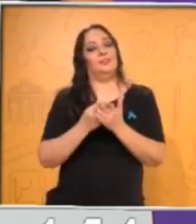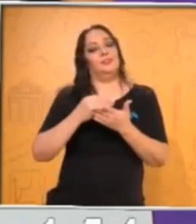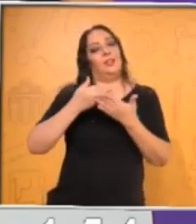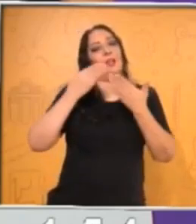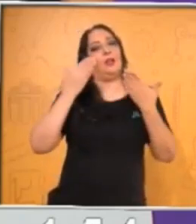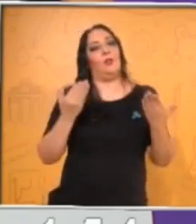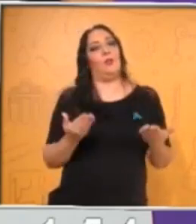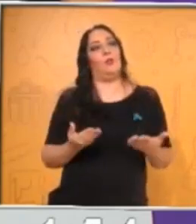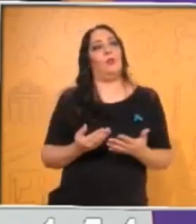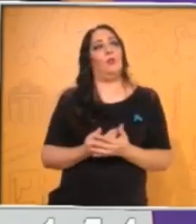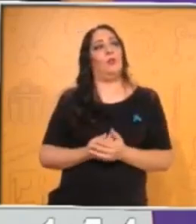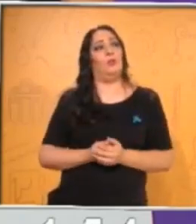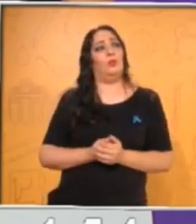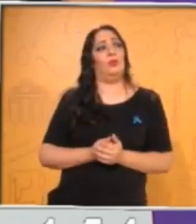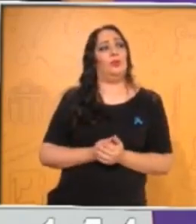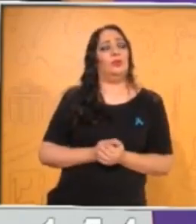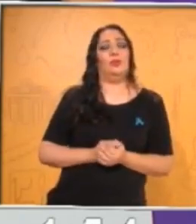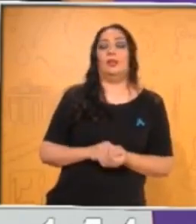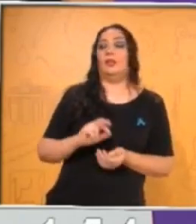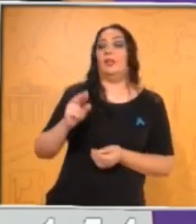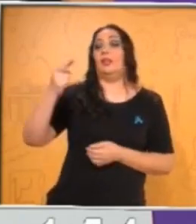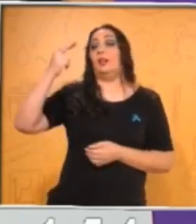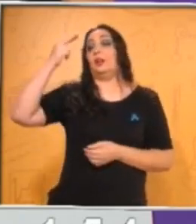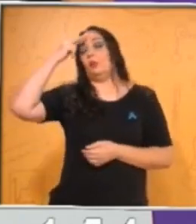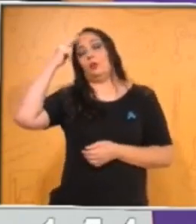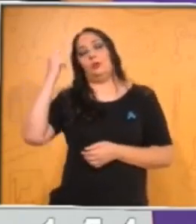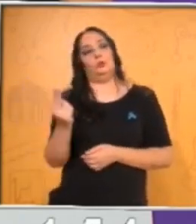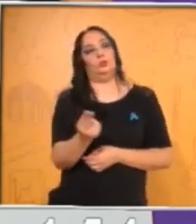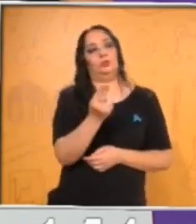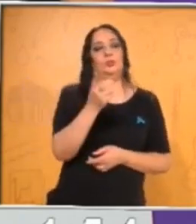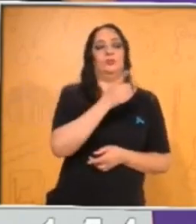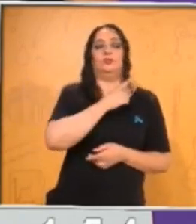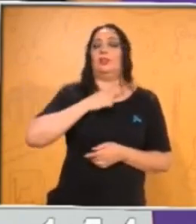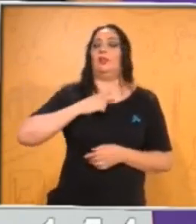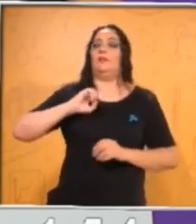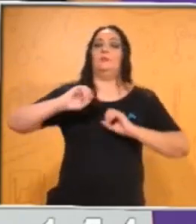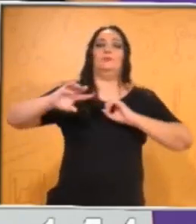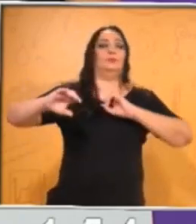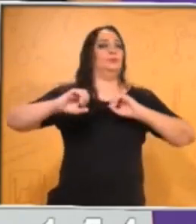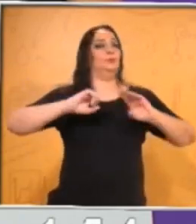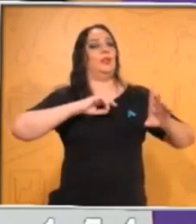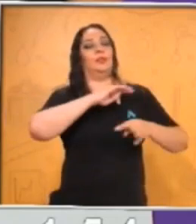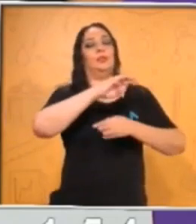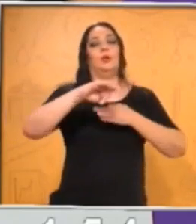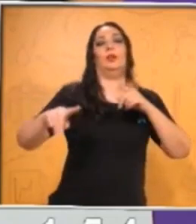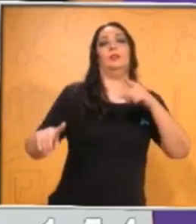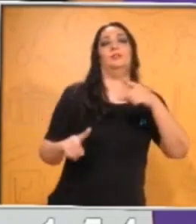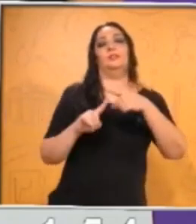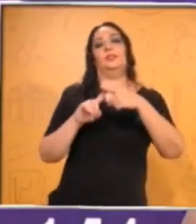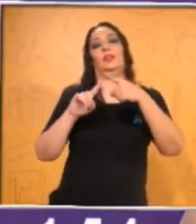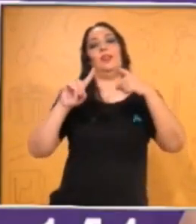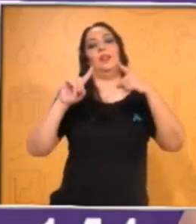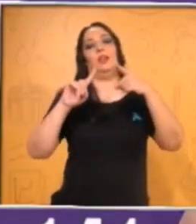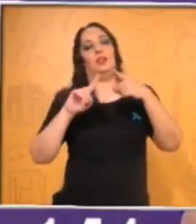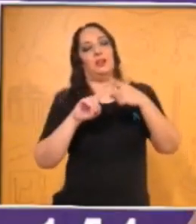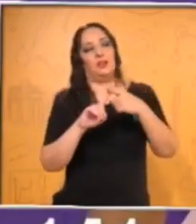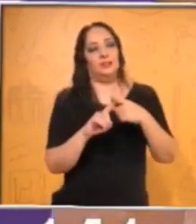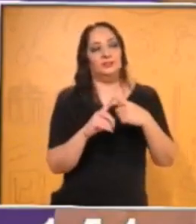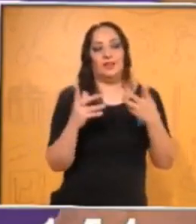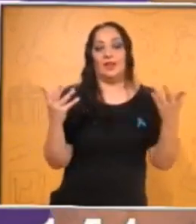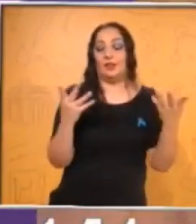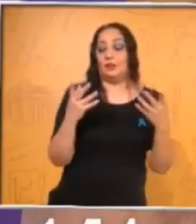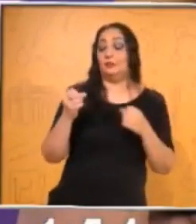el día de hoy. Se le recuerda a todos ustedes estar mandando todas las producciones que estén realizando.